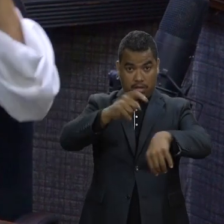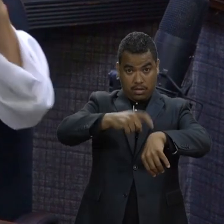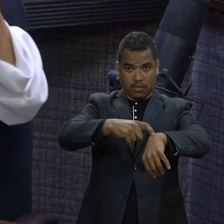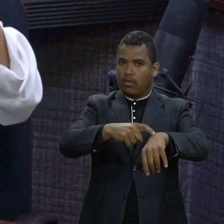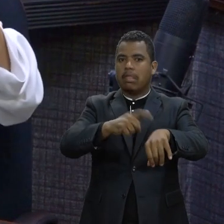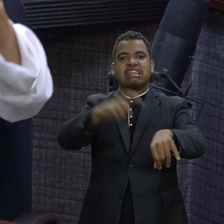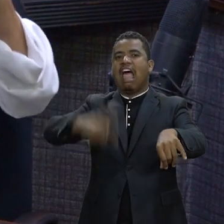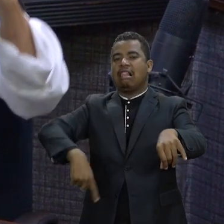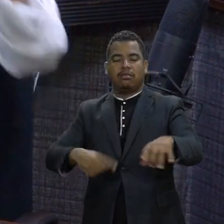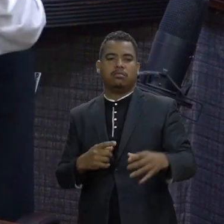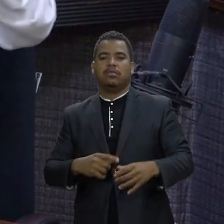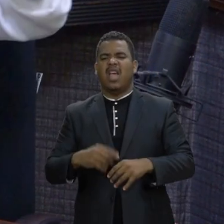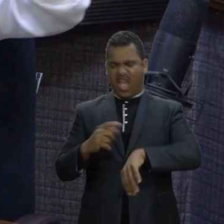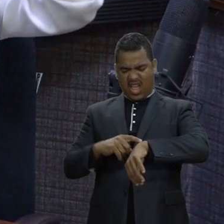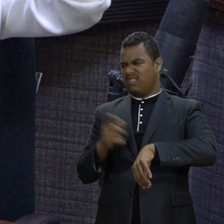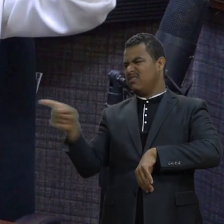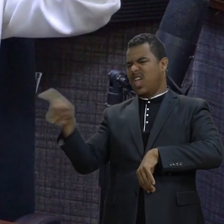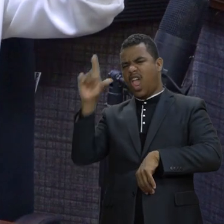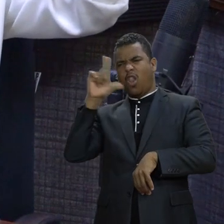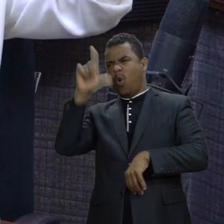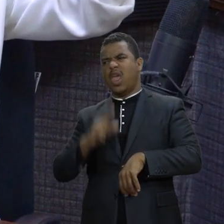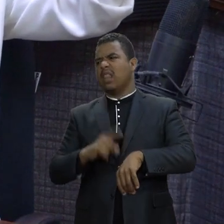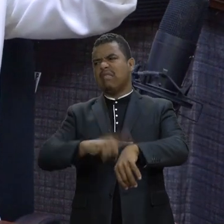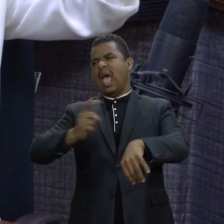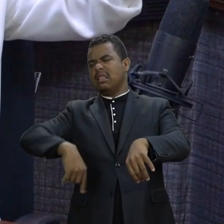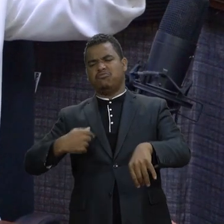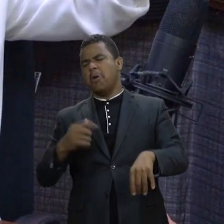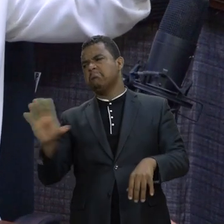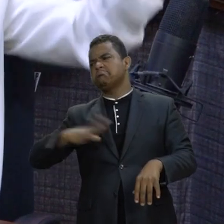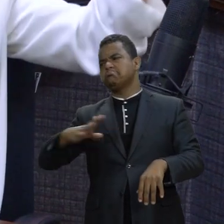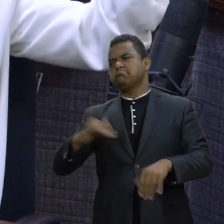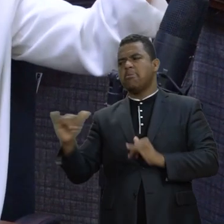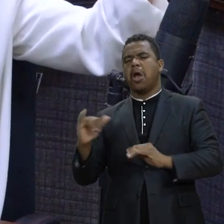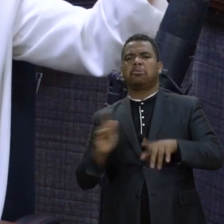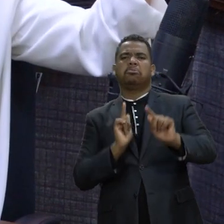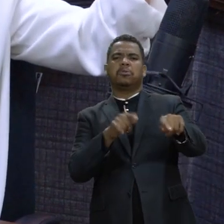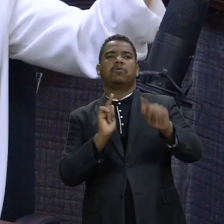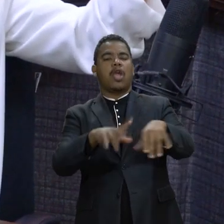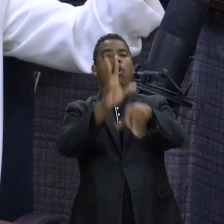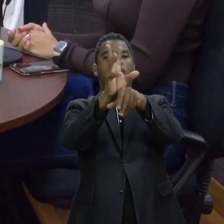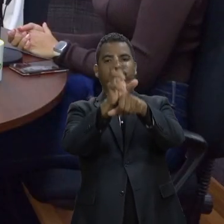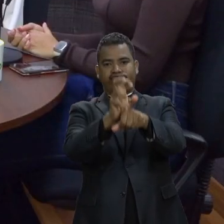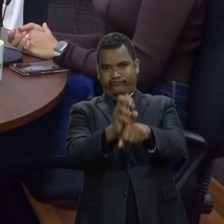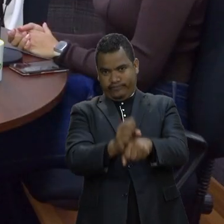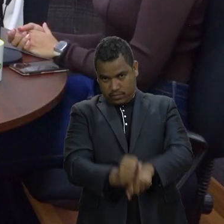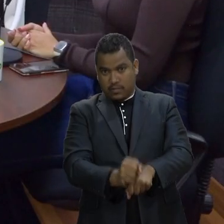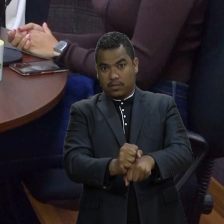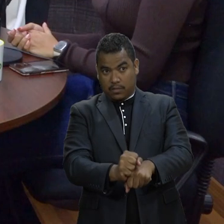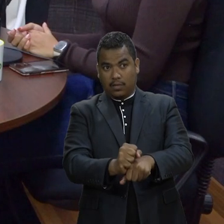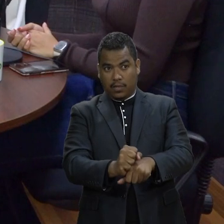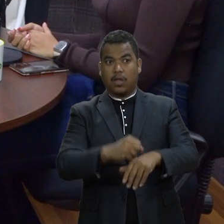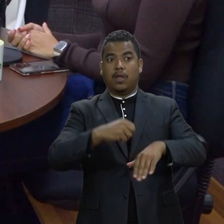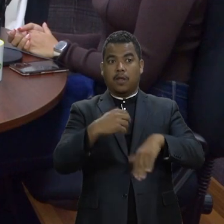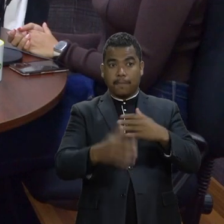te estoy poniendo ese ejemplo para que tú veas cómo eso hace que una sociedad se comporte diferente. Cuando se